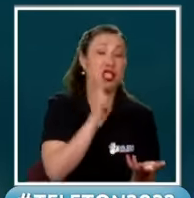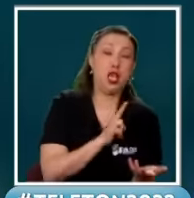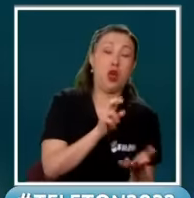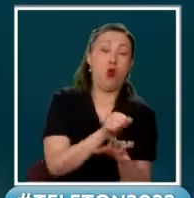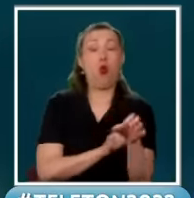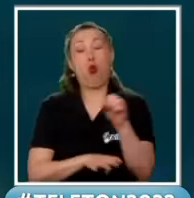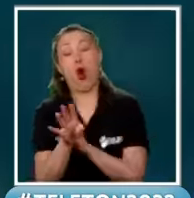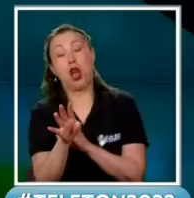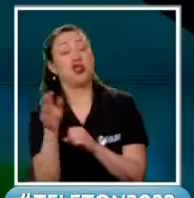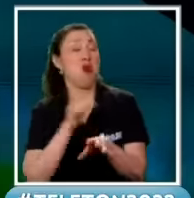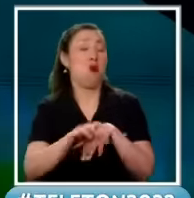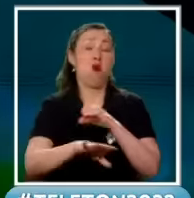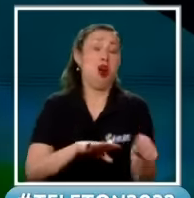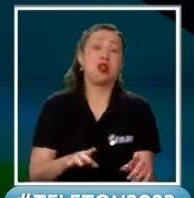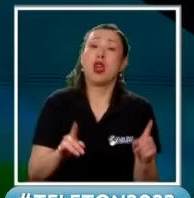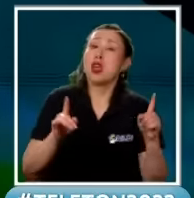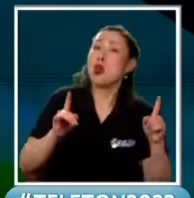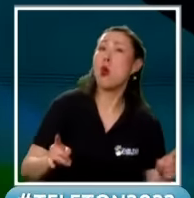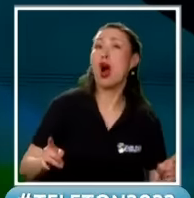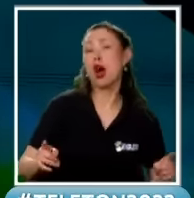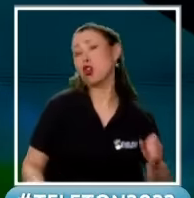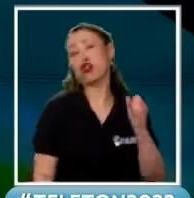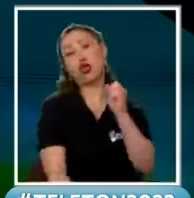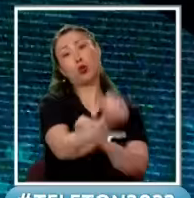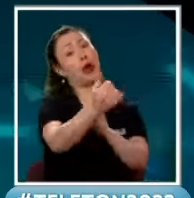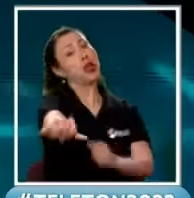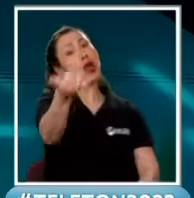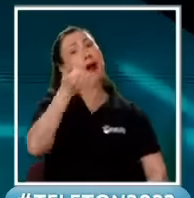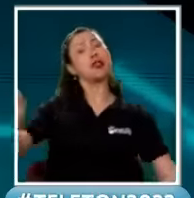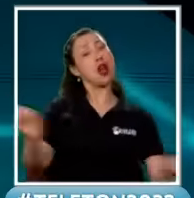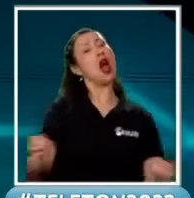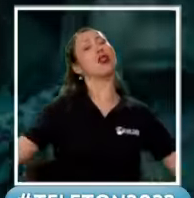sin guantes. Igual, Benicio Conchitumare, no me llamaste.